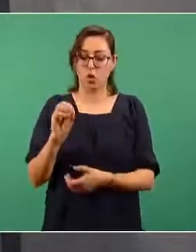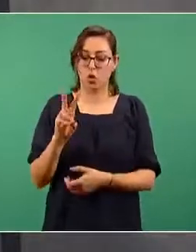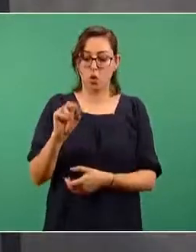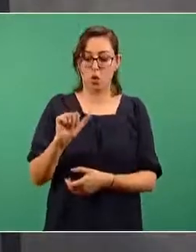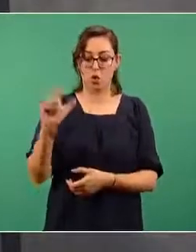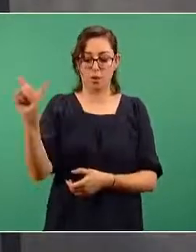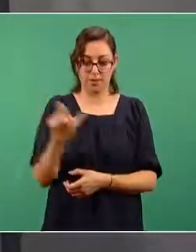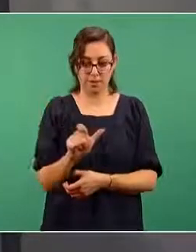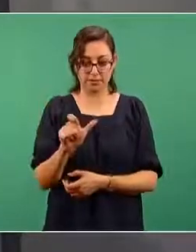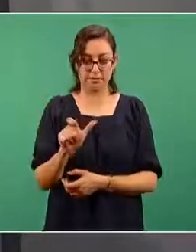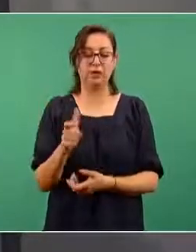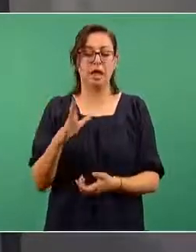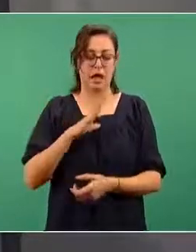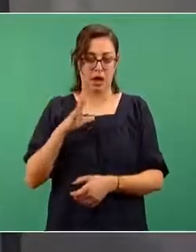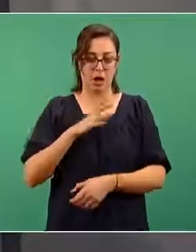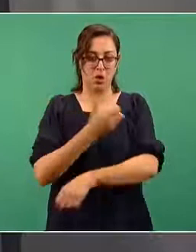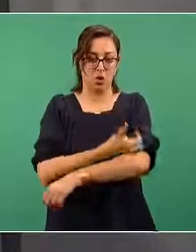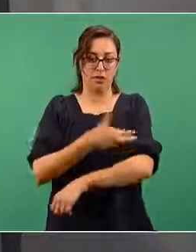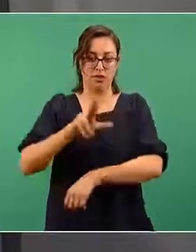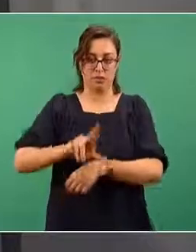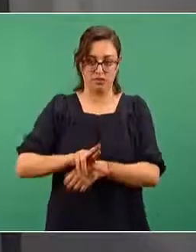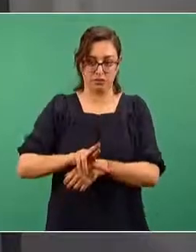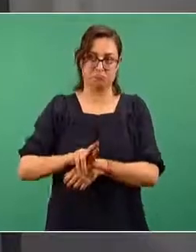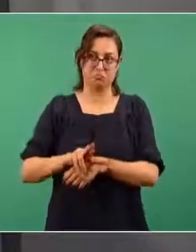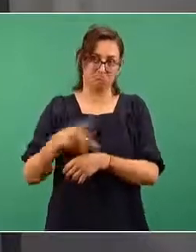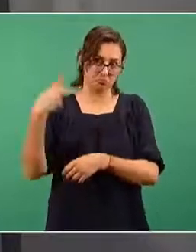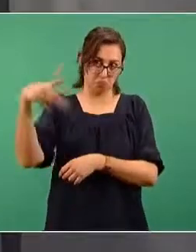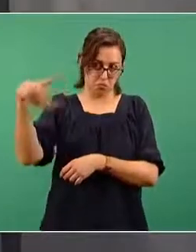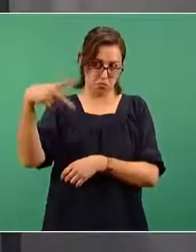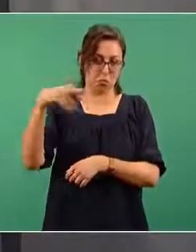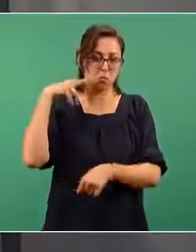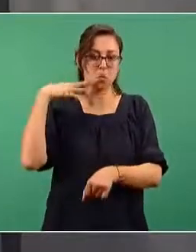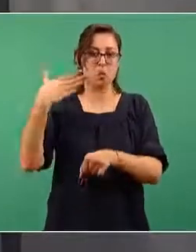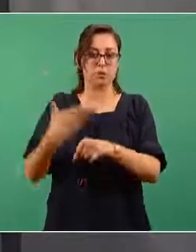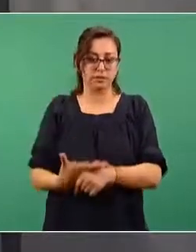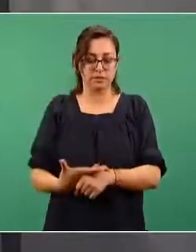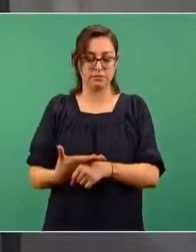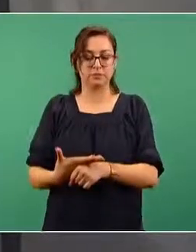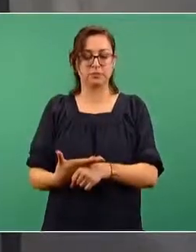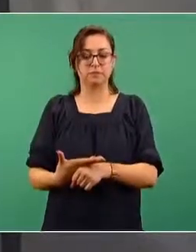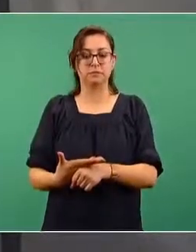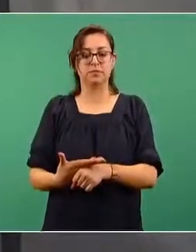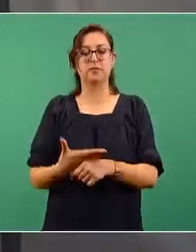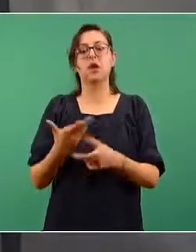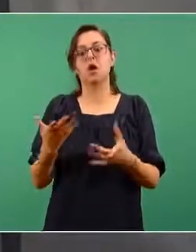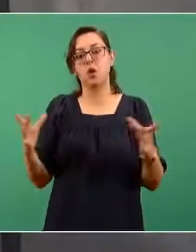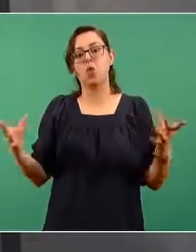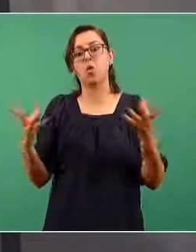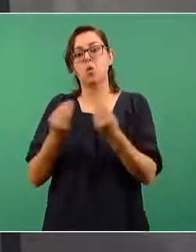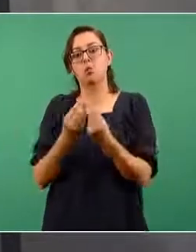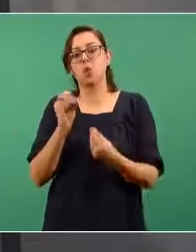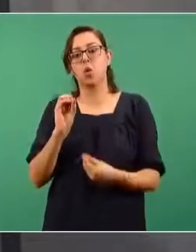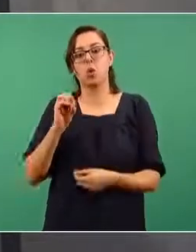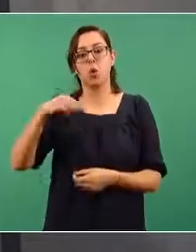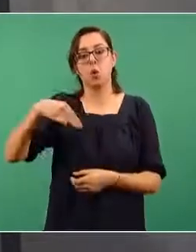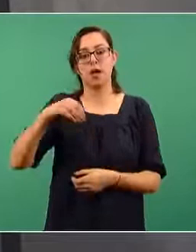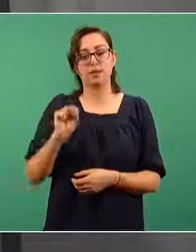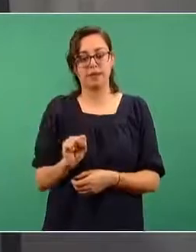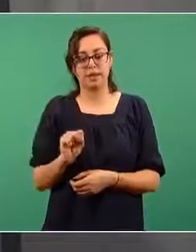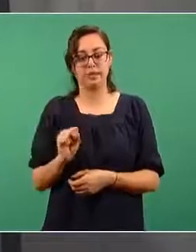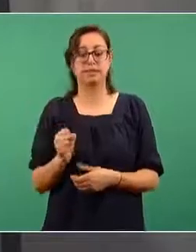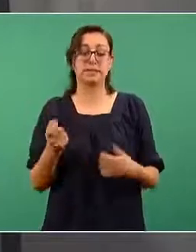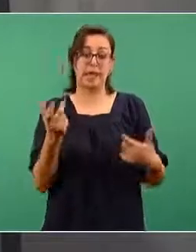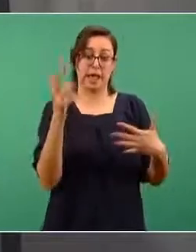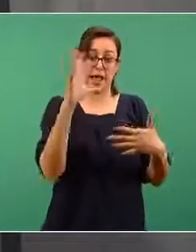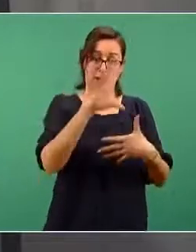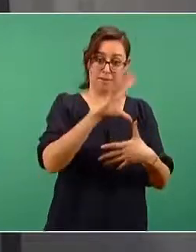de coordinación establecido por el Sistema de Naciones Unidas, operado a través de la Organización Mundial de la Salud, y para el caso de América,